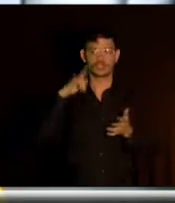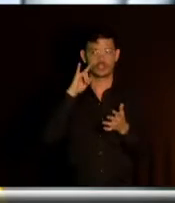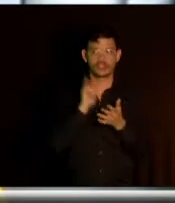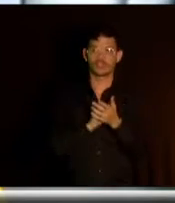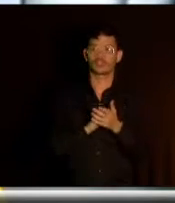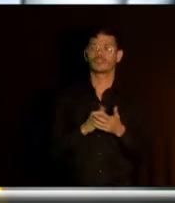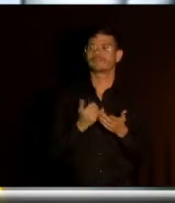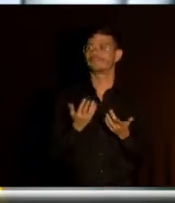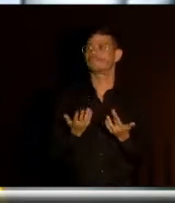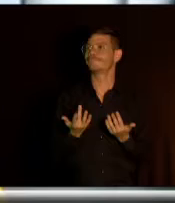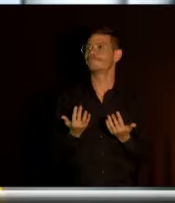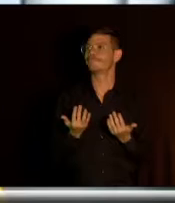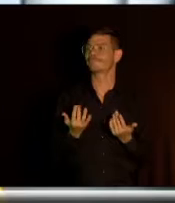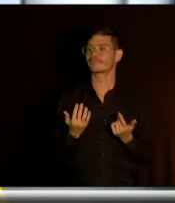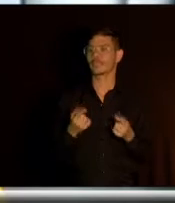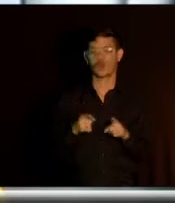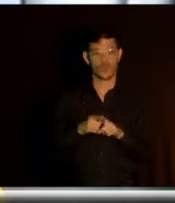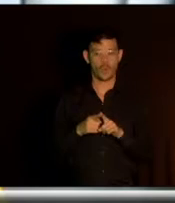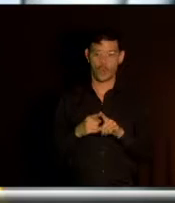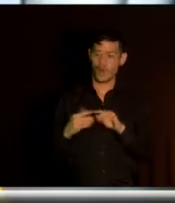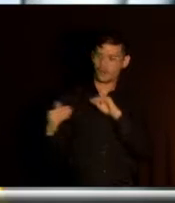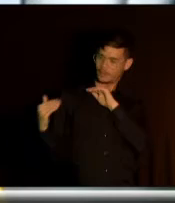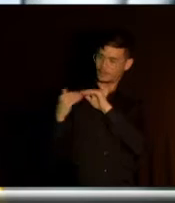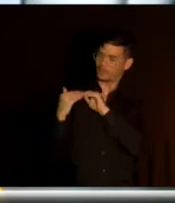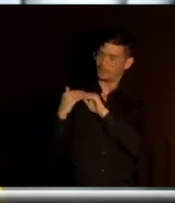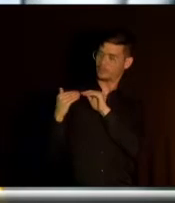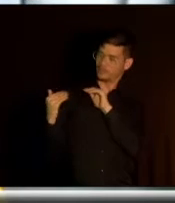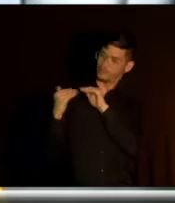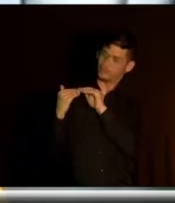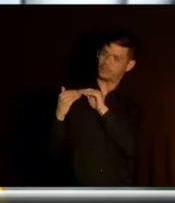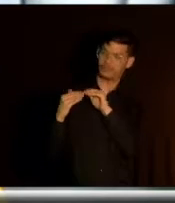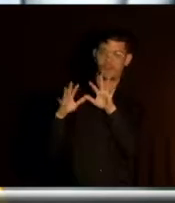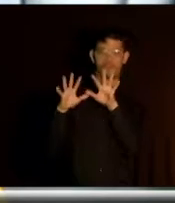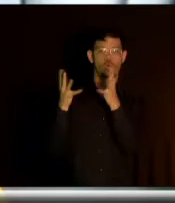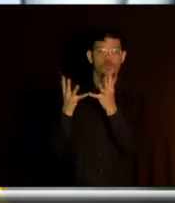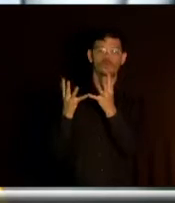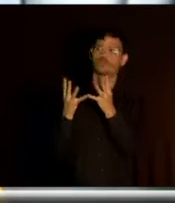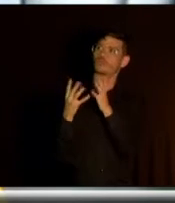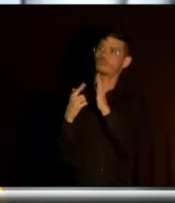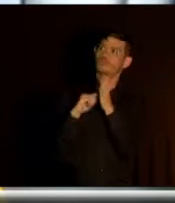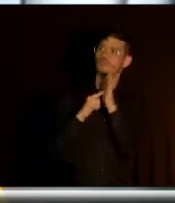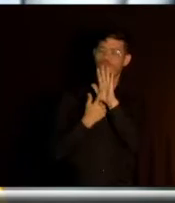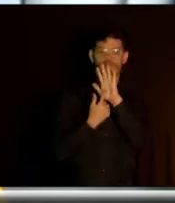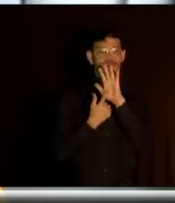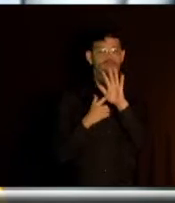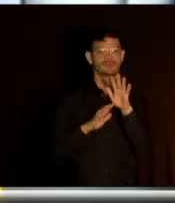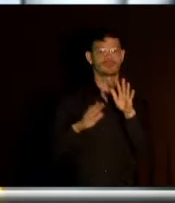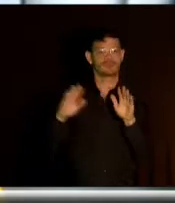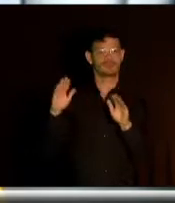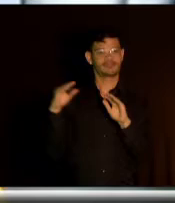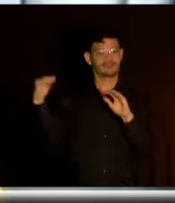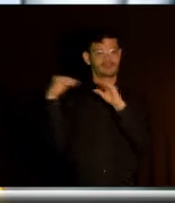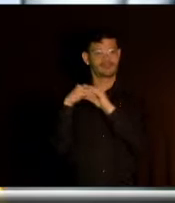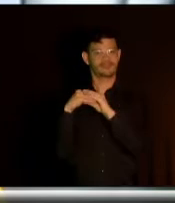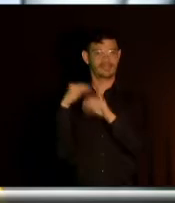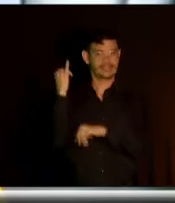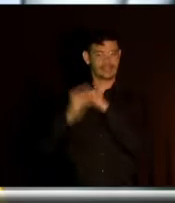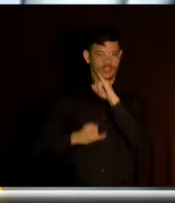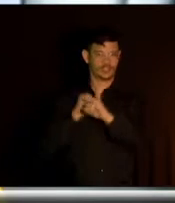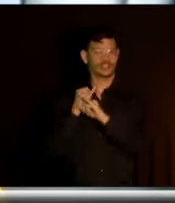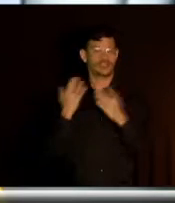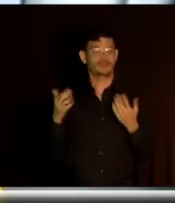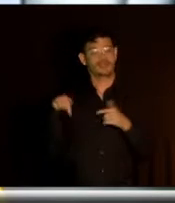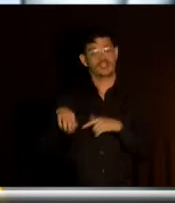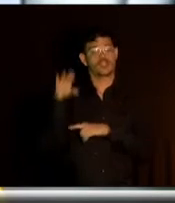altura del crecimiento del paralímpico en el mundo, a nivel internacional, y Colombia pues está en